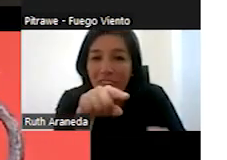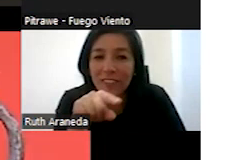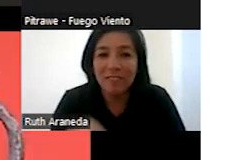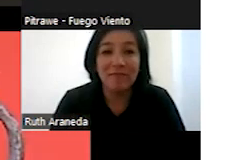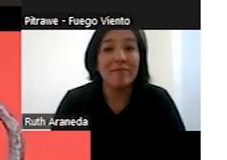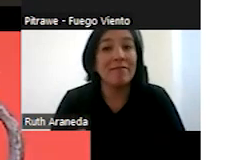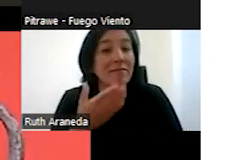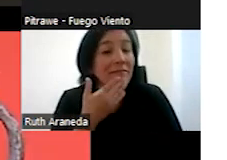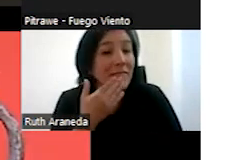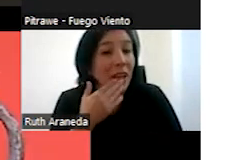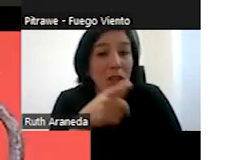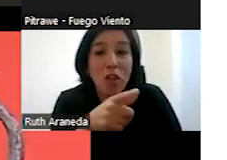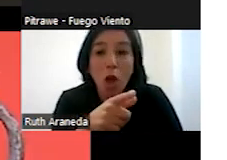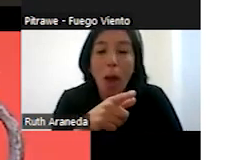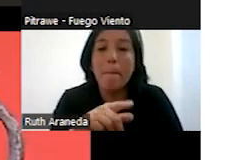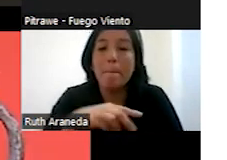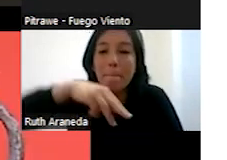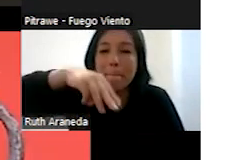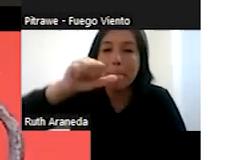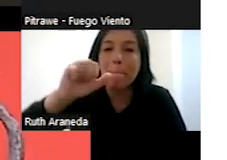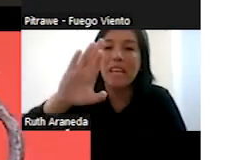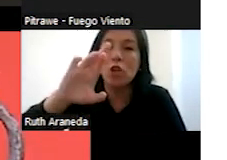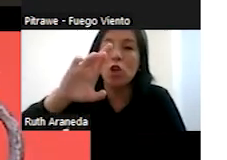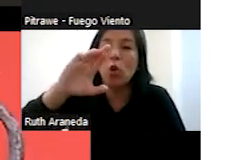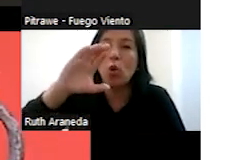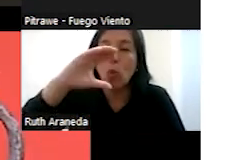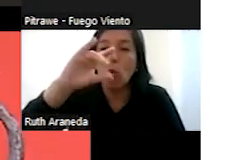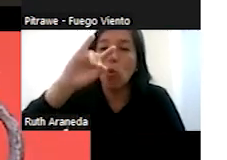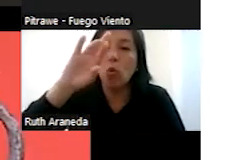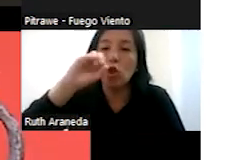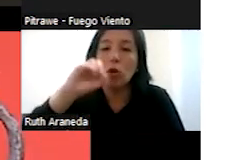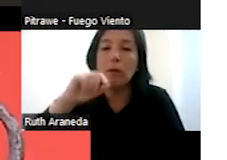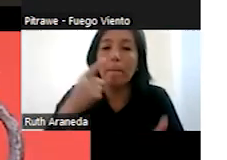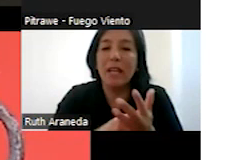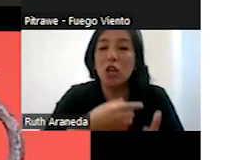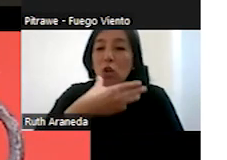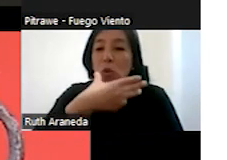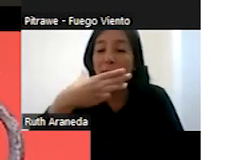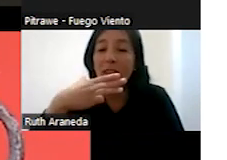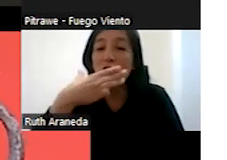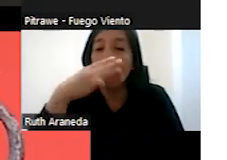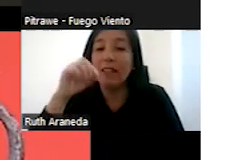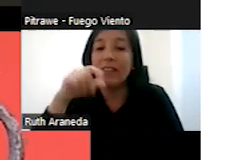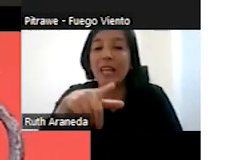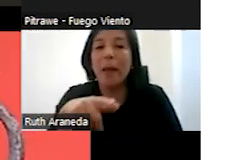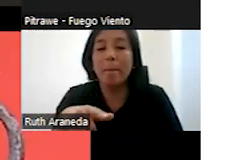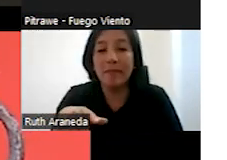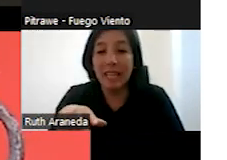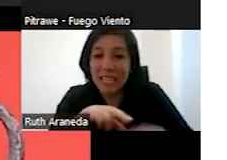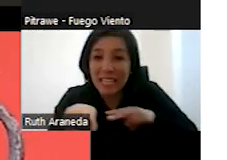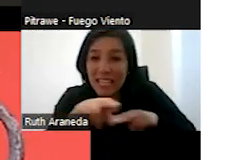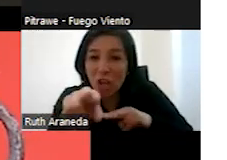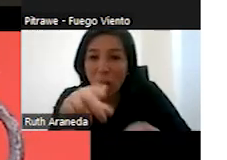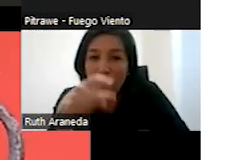sitio increíble del Mercurio, excavado en los años 90, asociado a bolones del río Mapocho, cuerpos que lamentablemente están